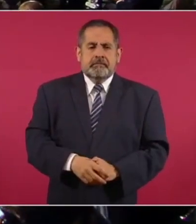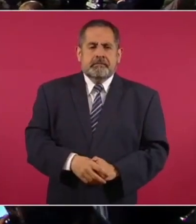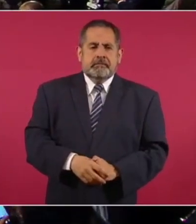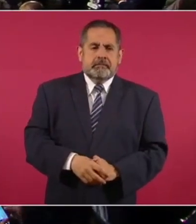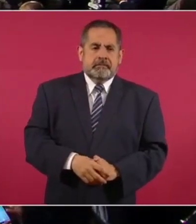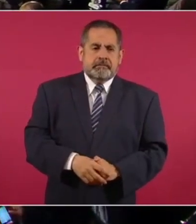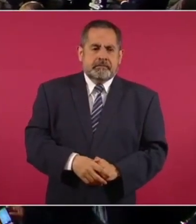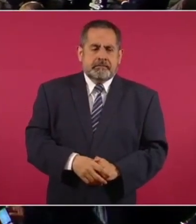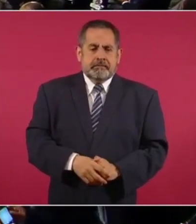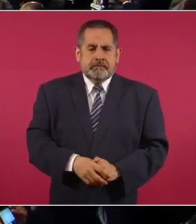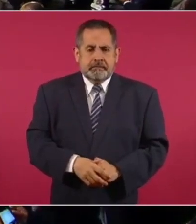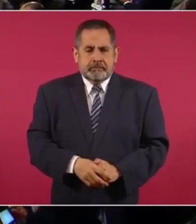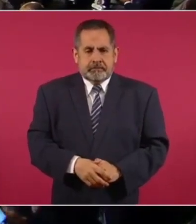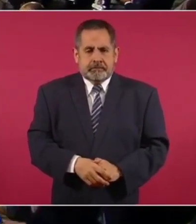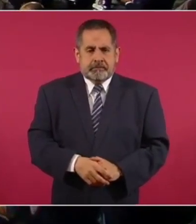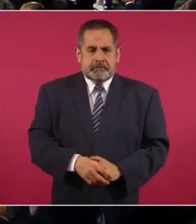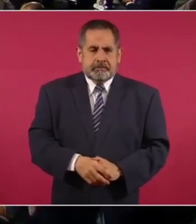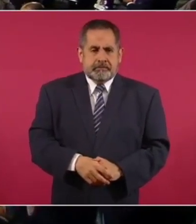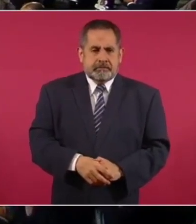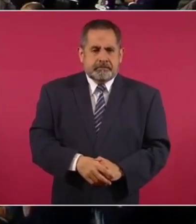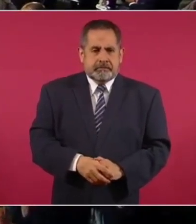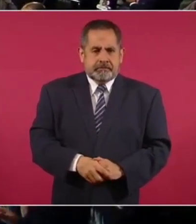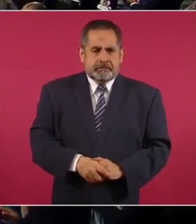O sea,